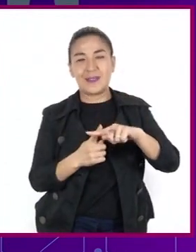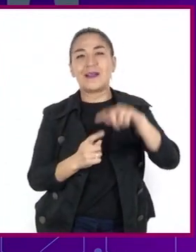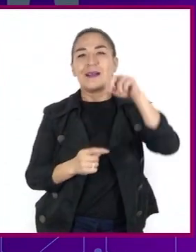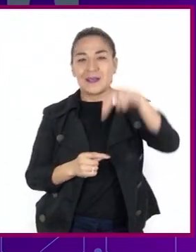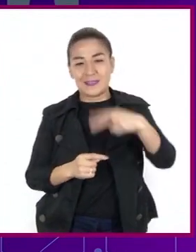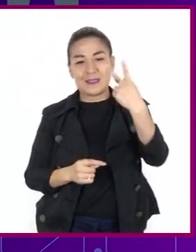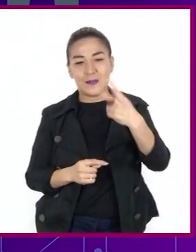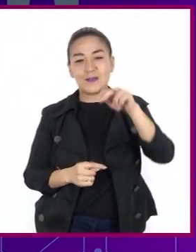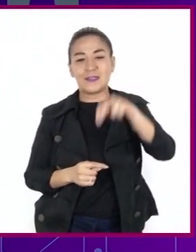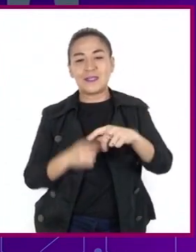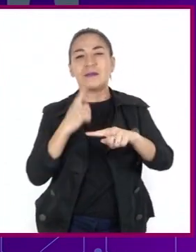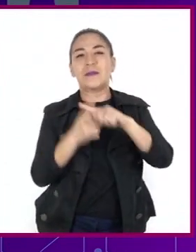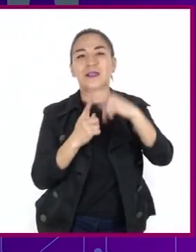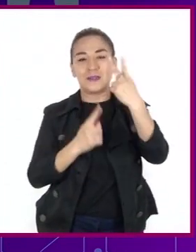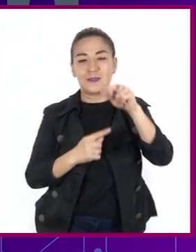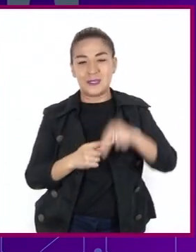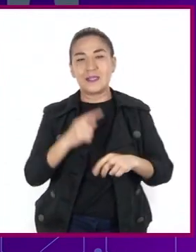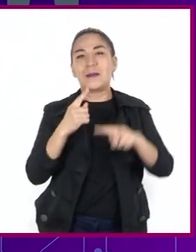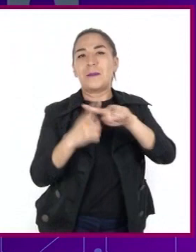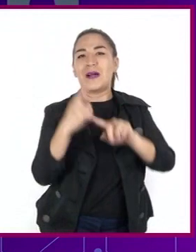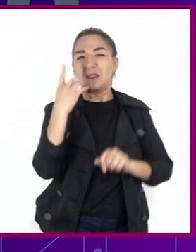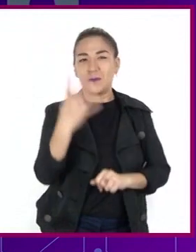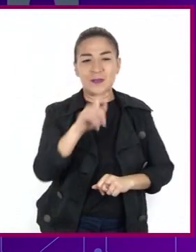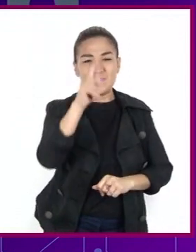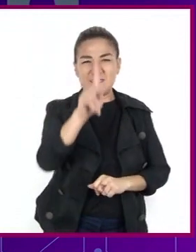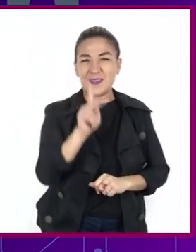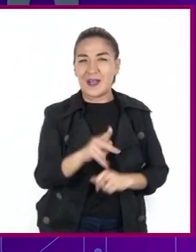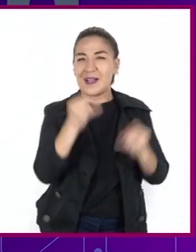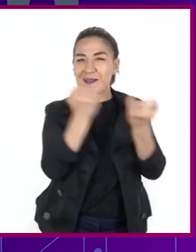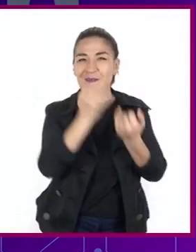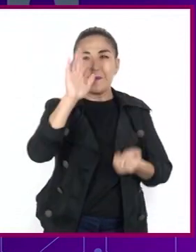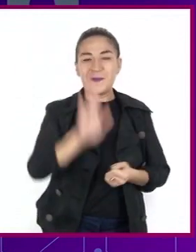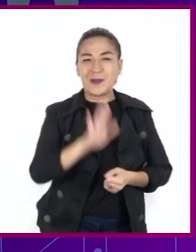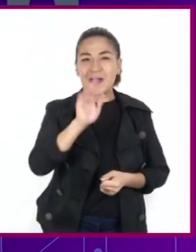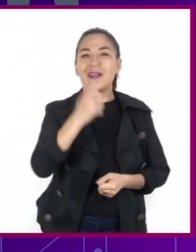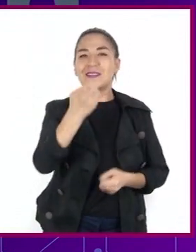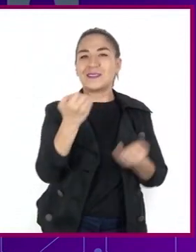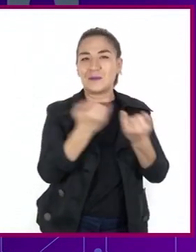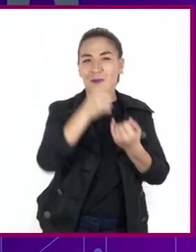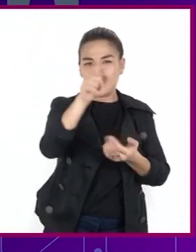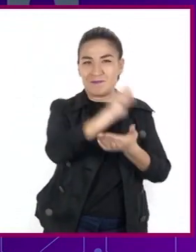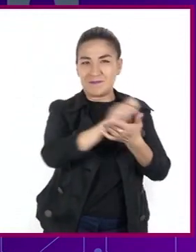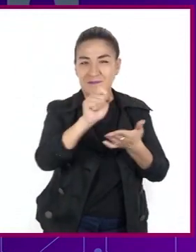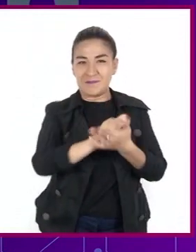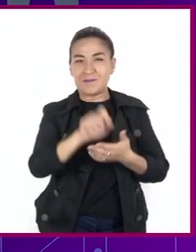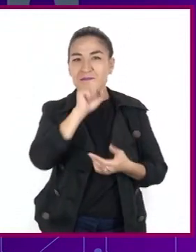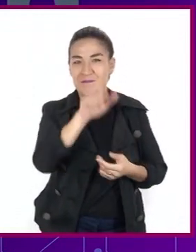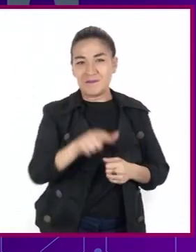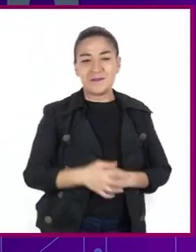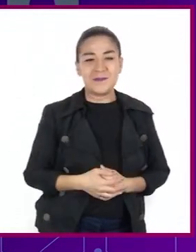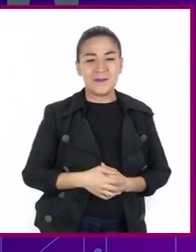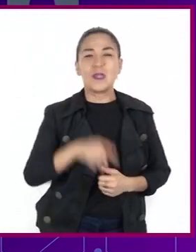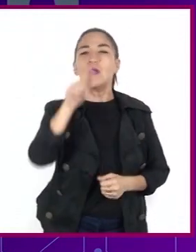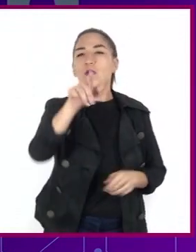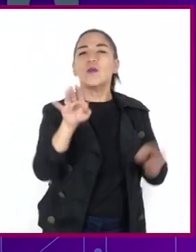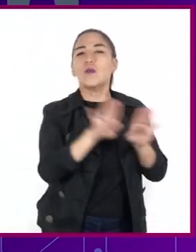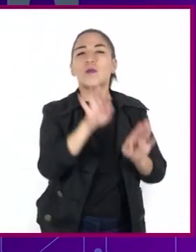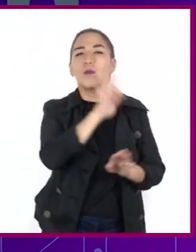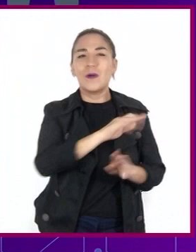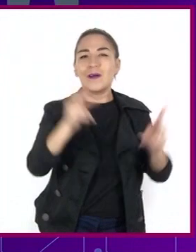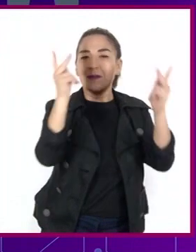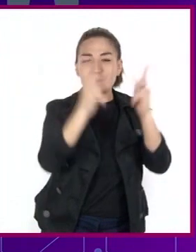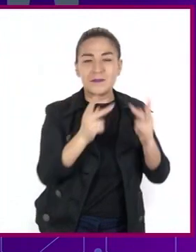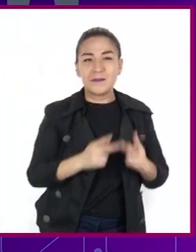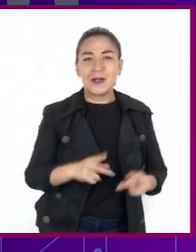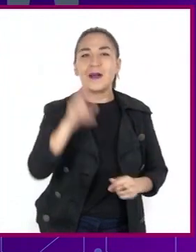a 6n más 4. ¿Se parecen estas expresiones algebraicas a las que ustedes escribieron? ¿Cómo podemos comprobar que